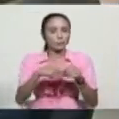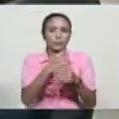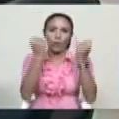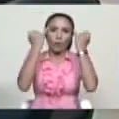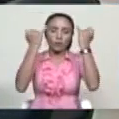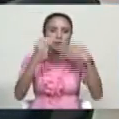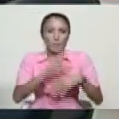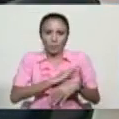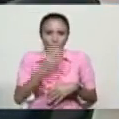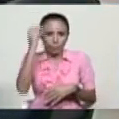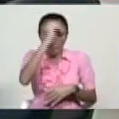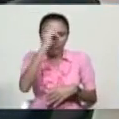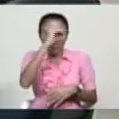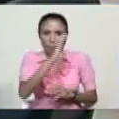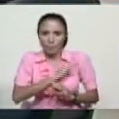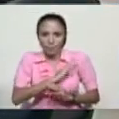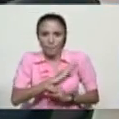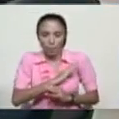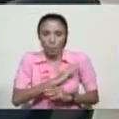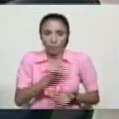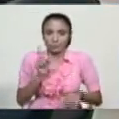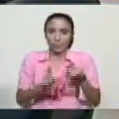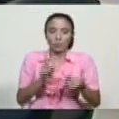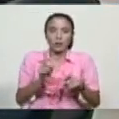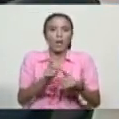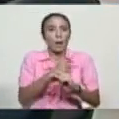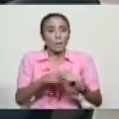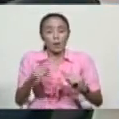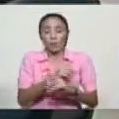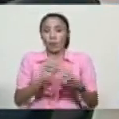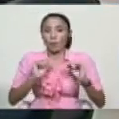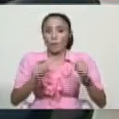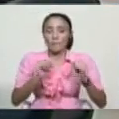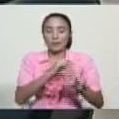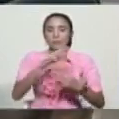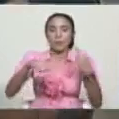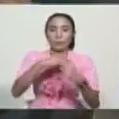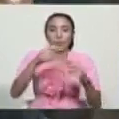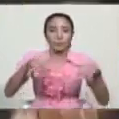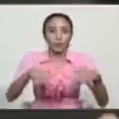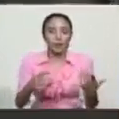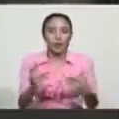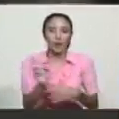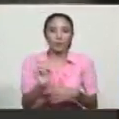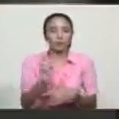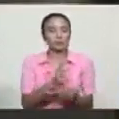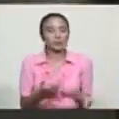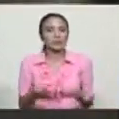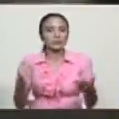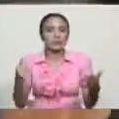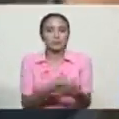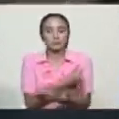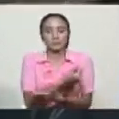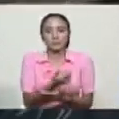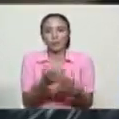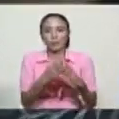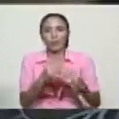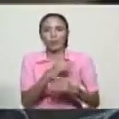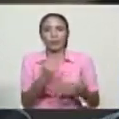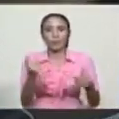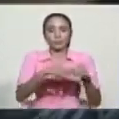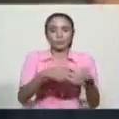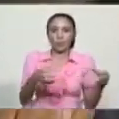y a la hora de el proceso bolivariano en Venezuela, pues lamentablemente toman partido